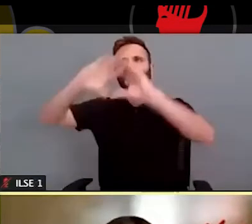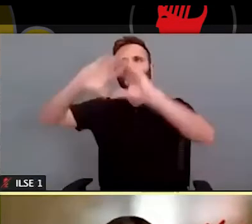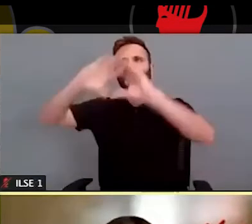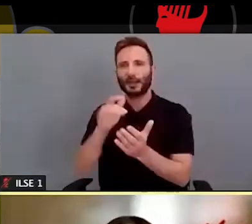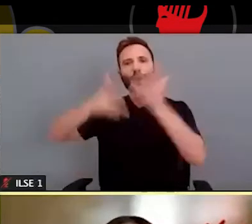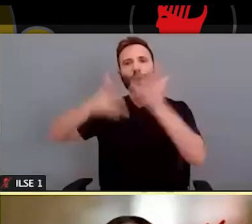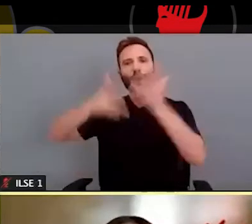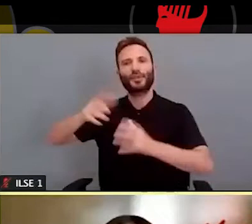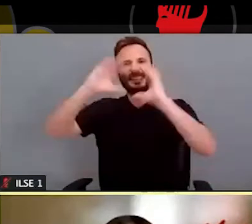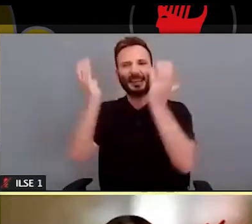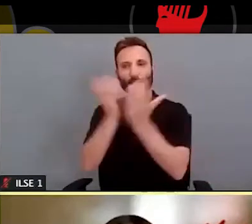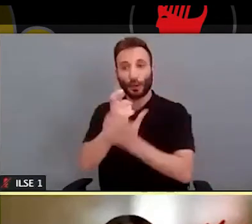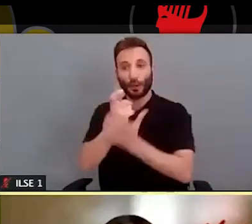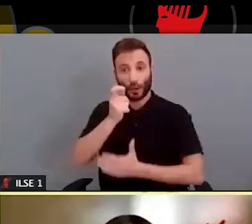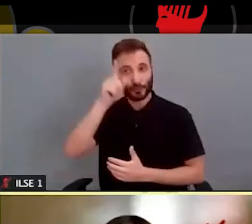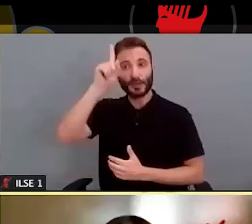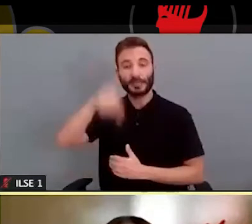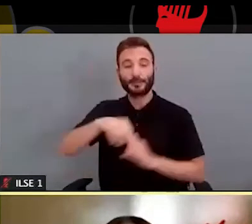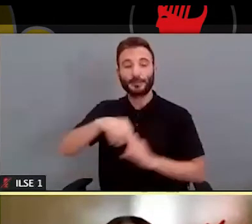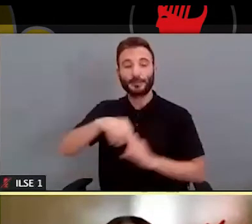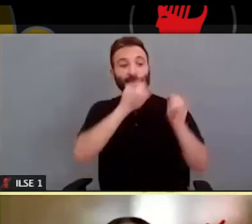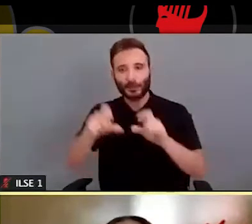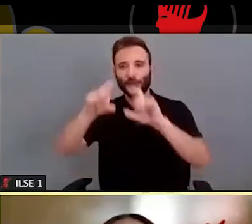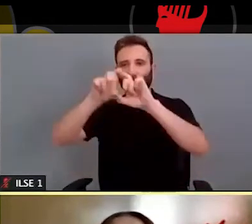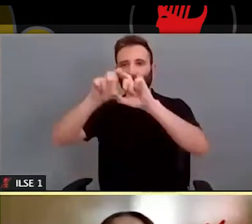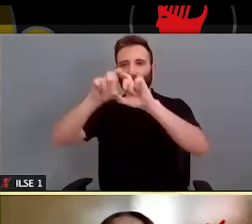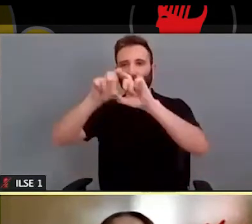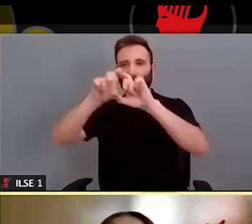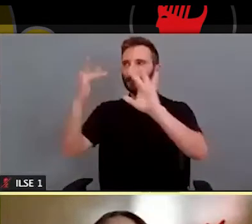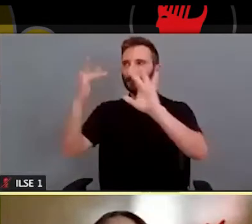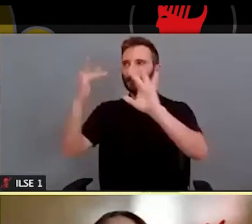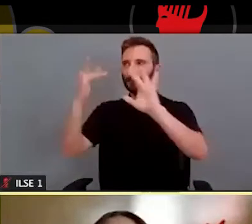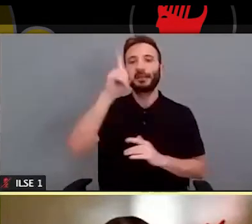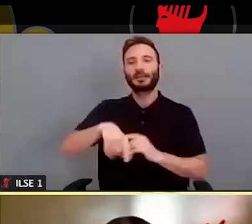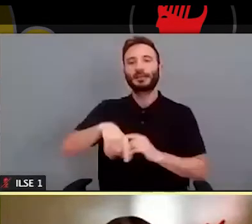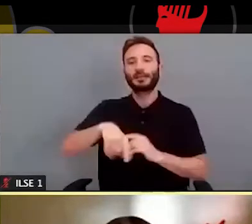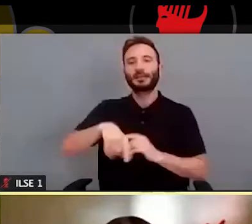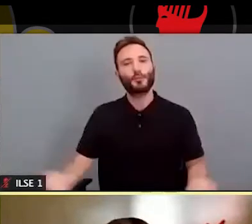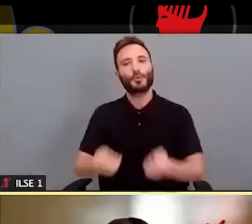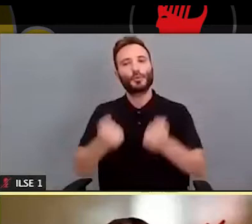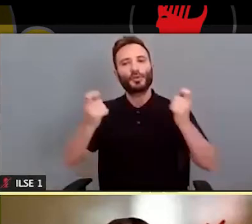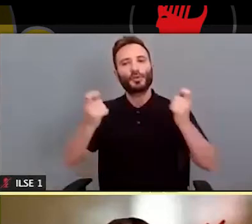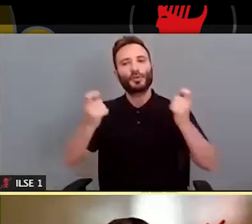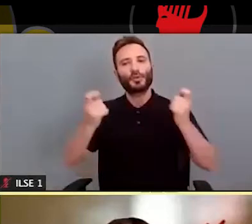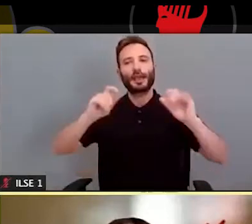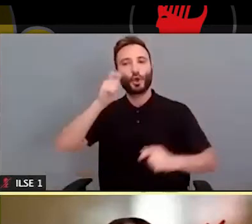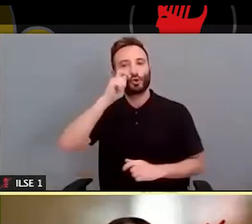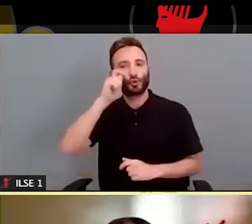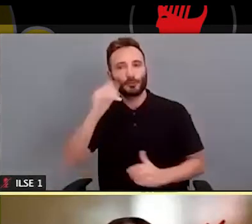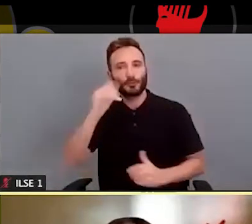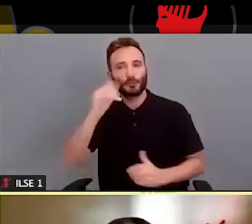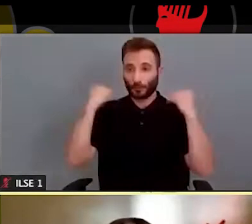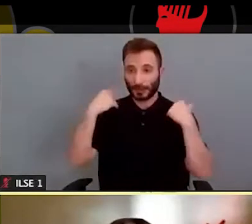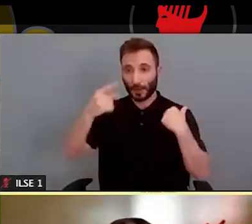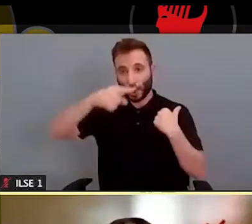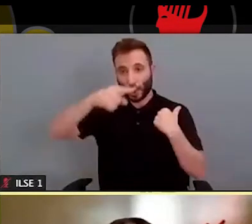turismo, así como destinos y empresas. Se dedica también a la promoción del turismo responsable, el turismo cultural, así como el turismo que